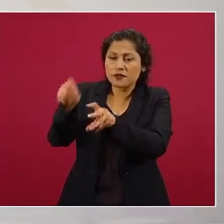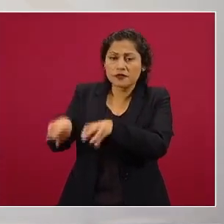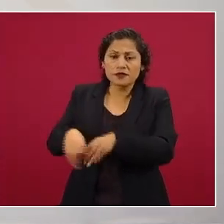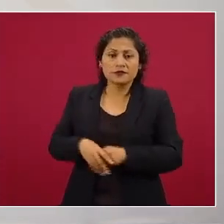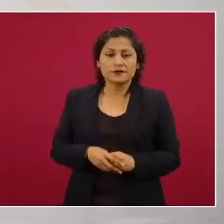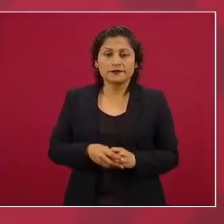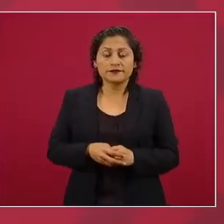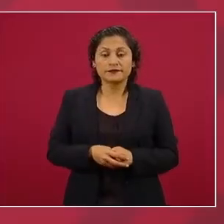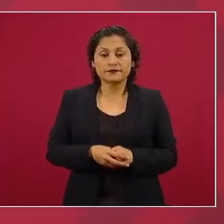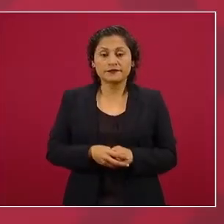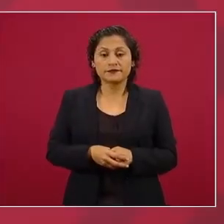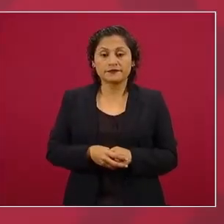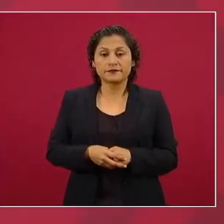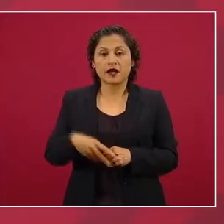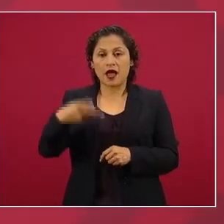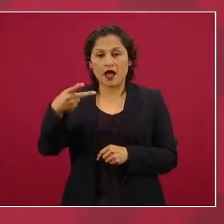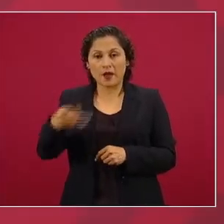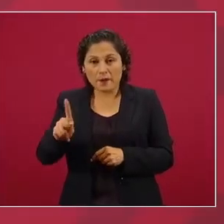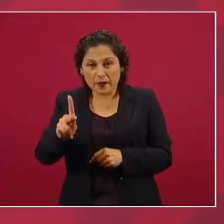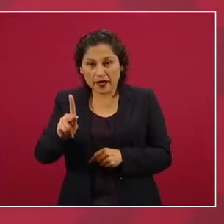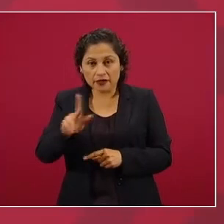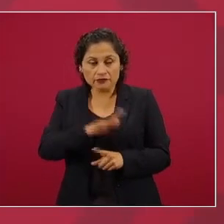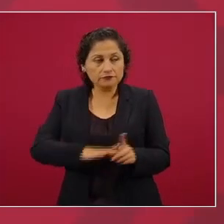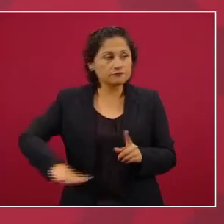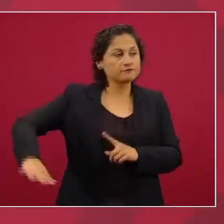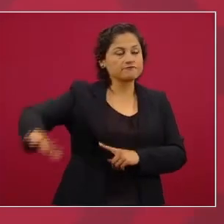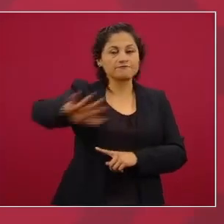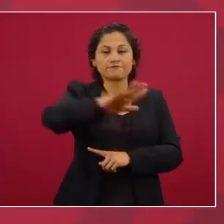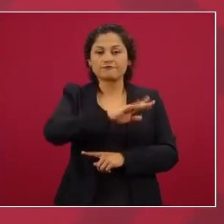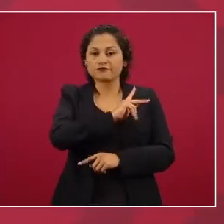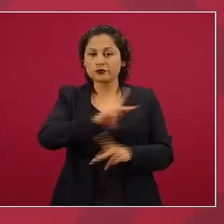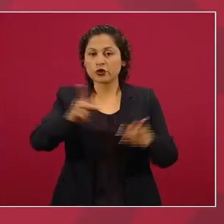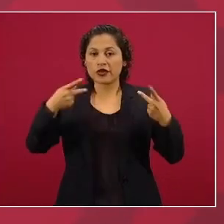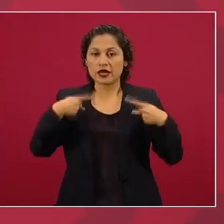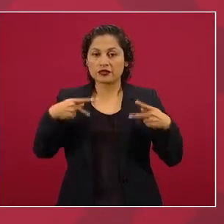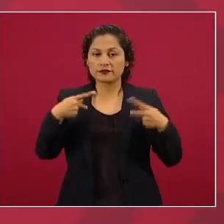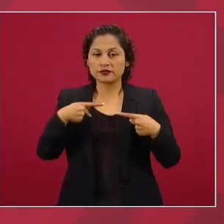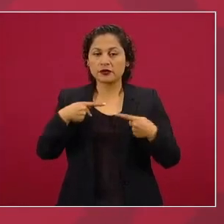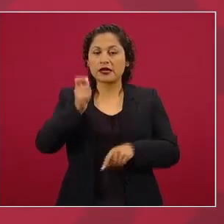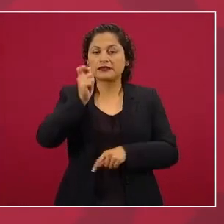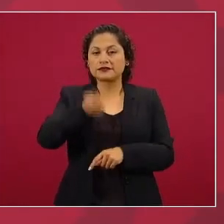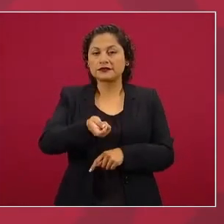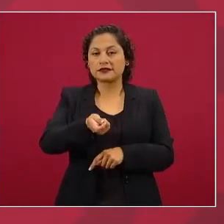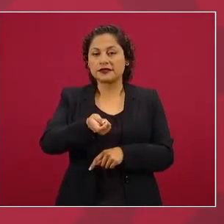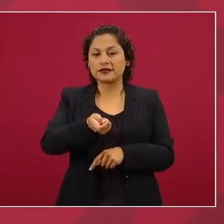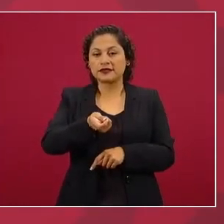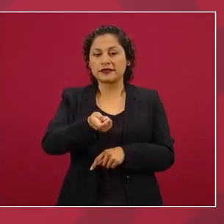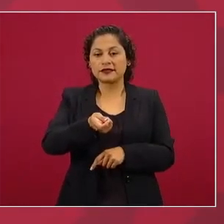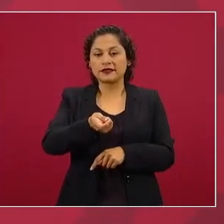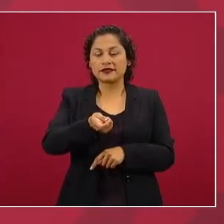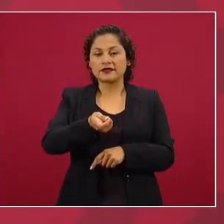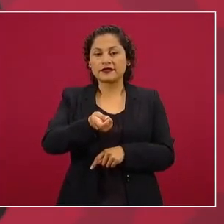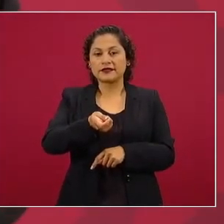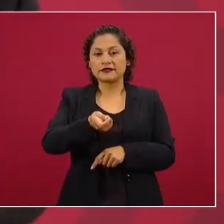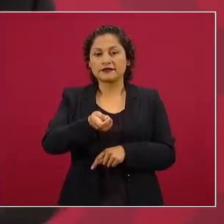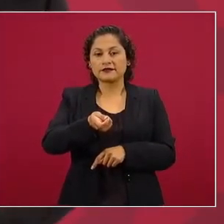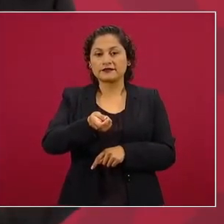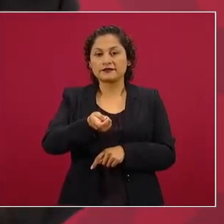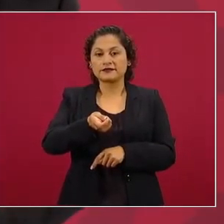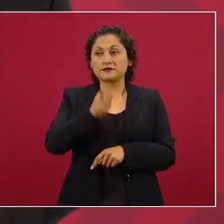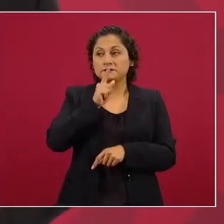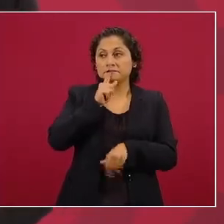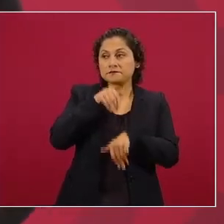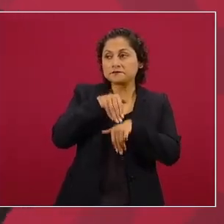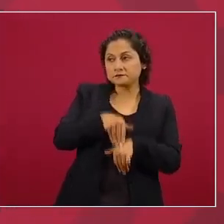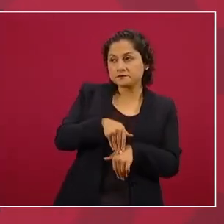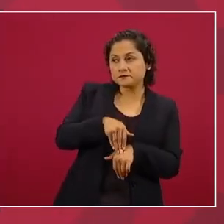Pero el pueblo en general no va a dejarse